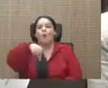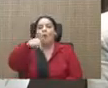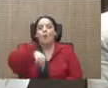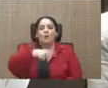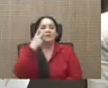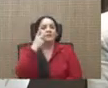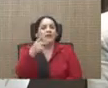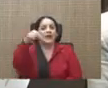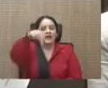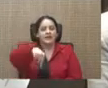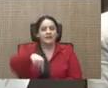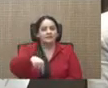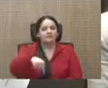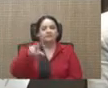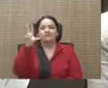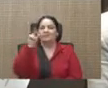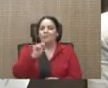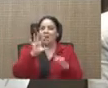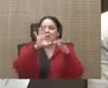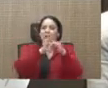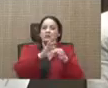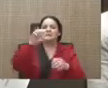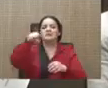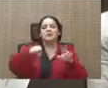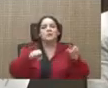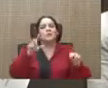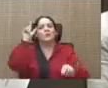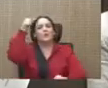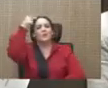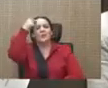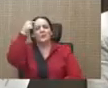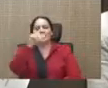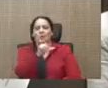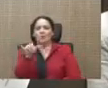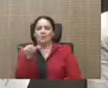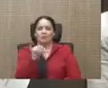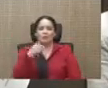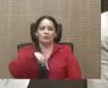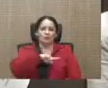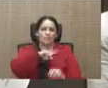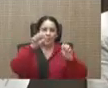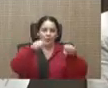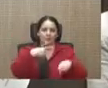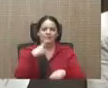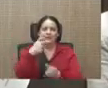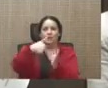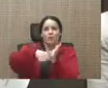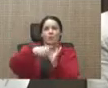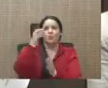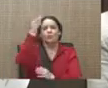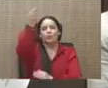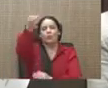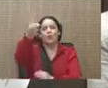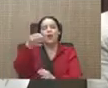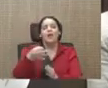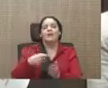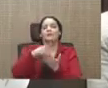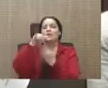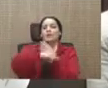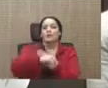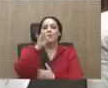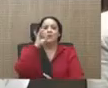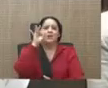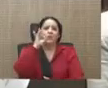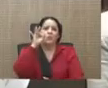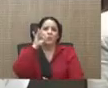del gobierno o no, no señores. Porque lo mismo podríamos decir nosotros cuando se vote acá en el futuro el proyecto de marihuana recreativa,